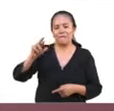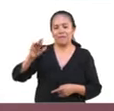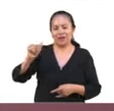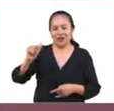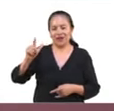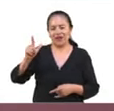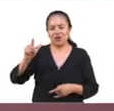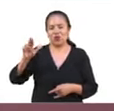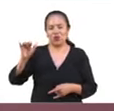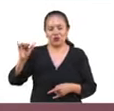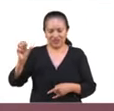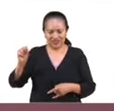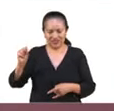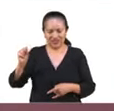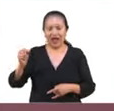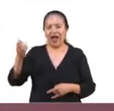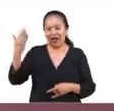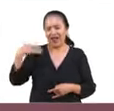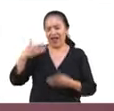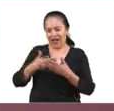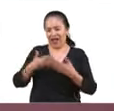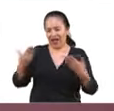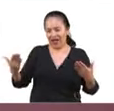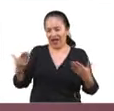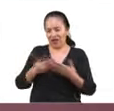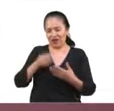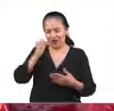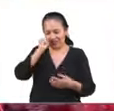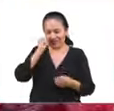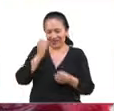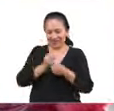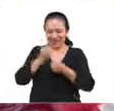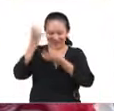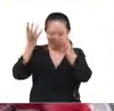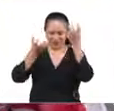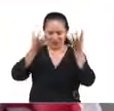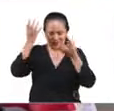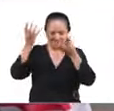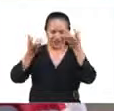Albores, que ahora es secretaria de Medio Ambiente,